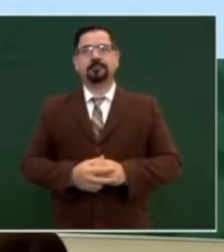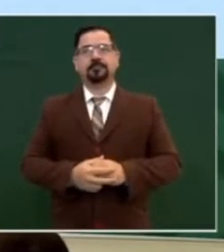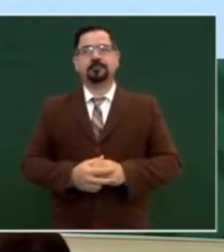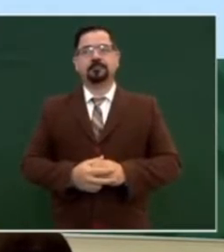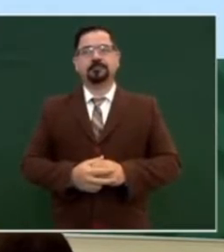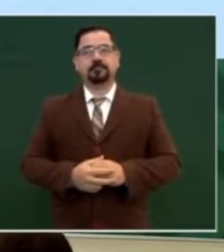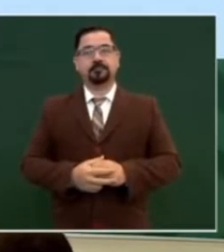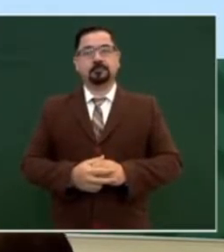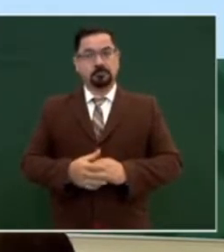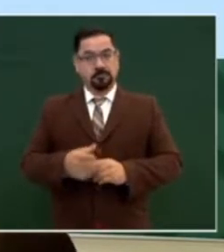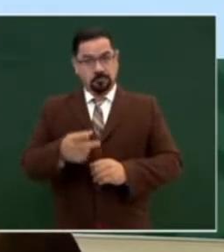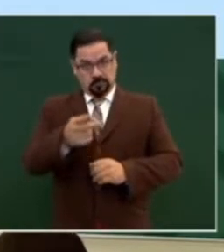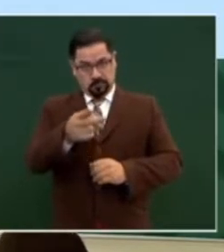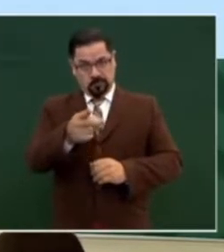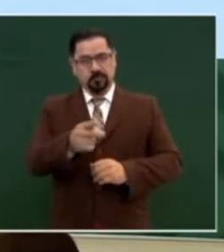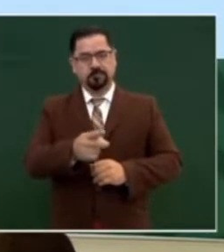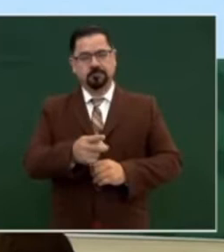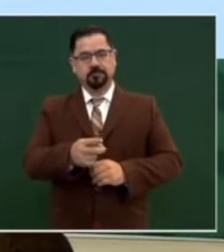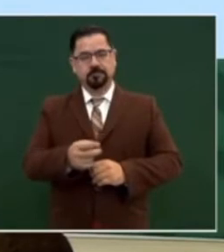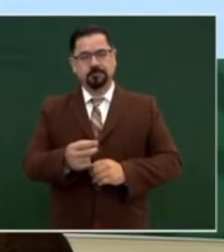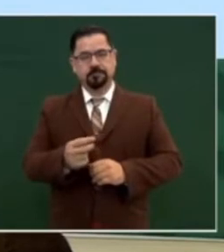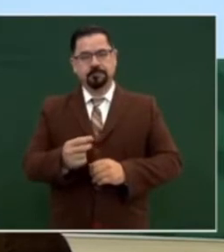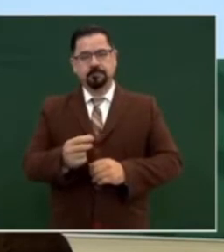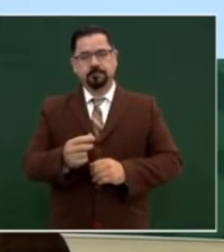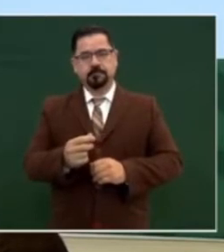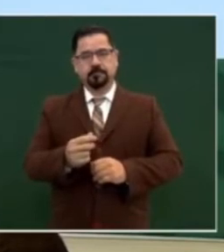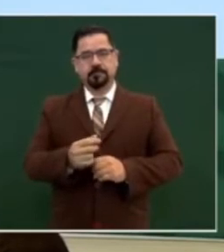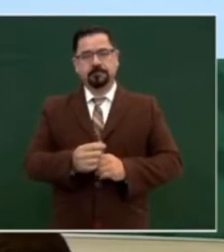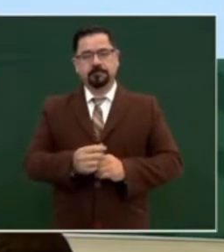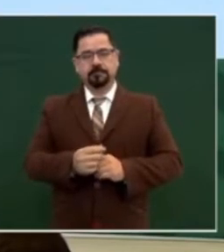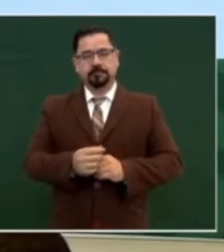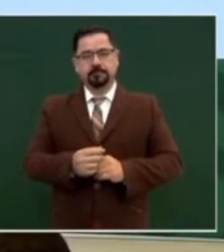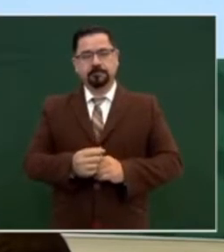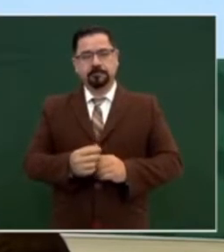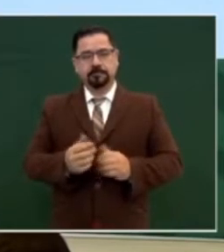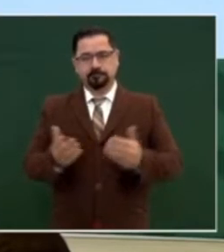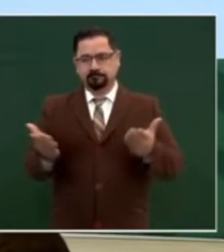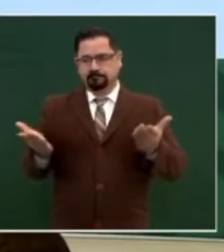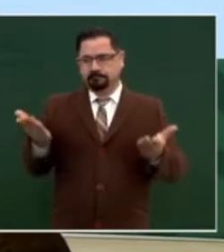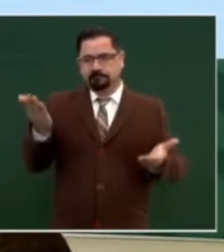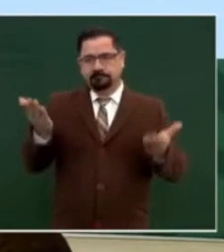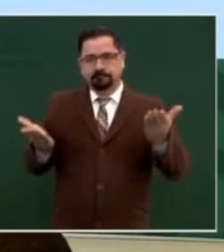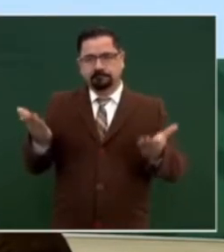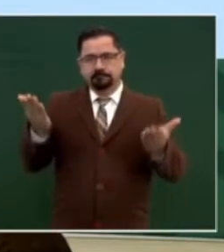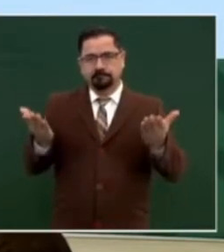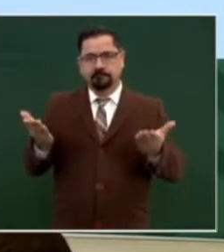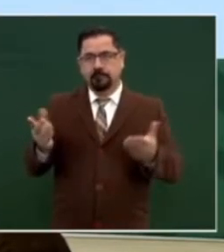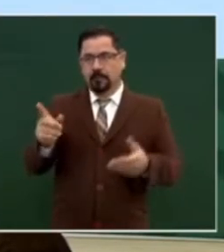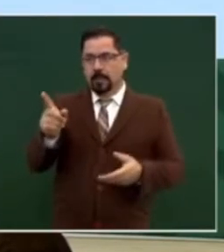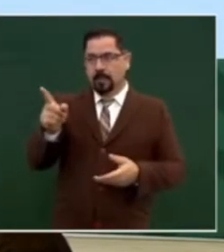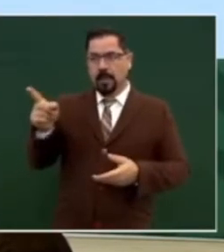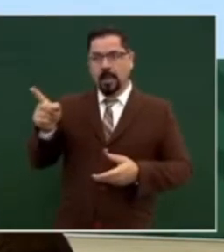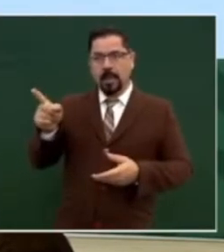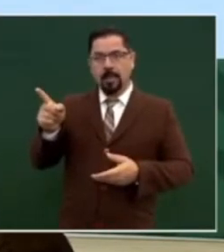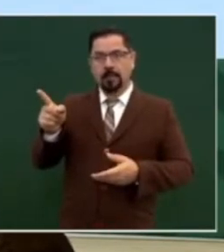si los comparamos porque gana más que yo